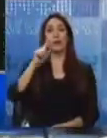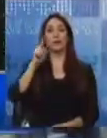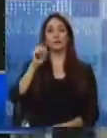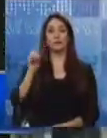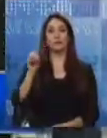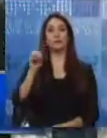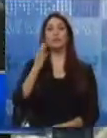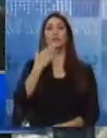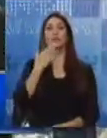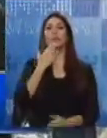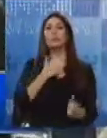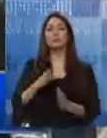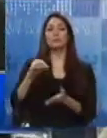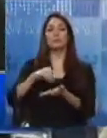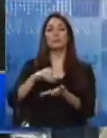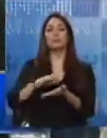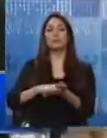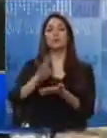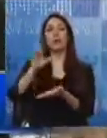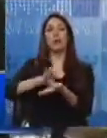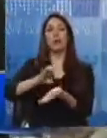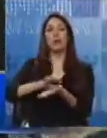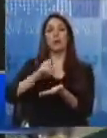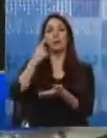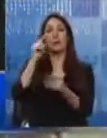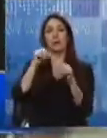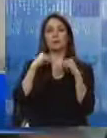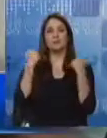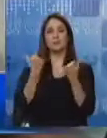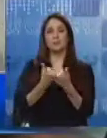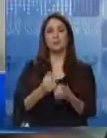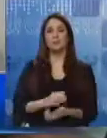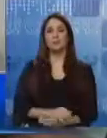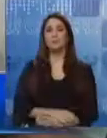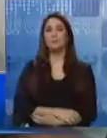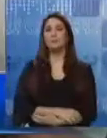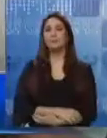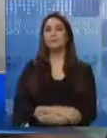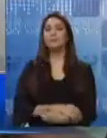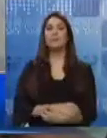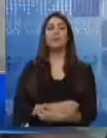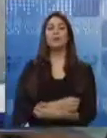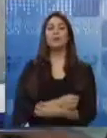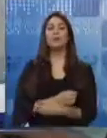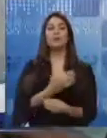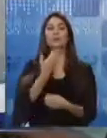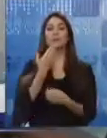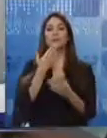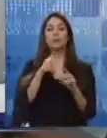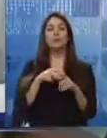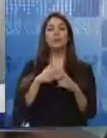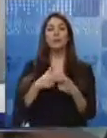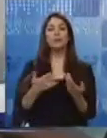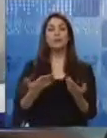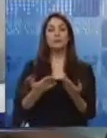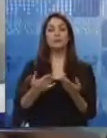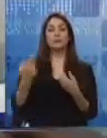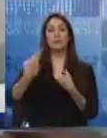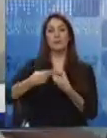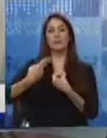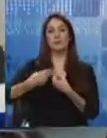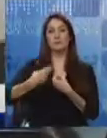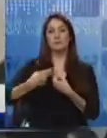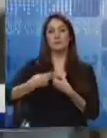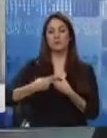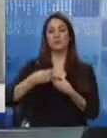afinan mecanismos para definir a los candidatos a la Asamblea Nacional. Mediante, digamos, los mecanismos de participación de